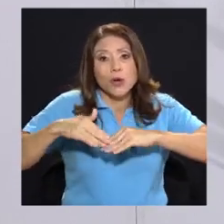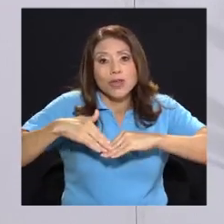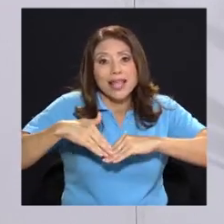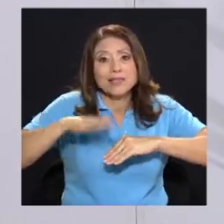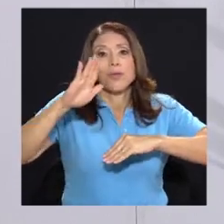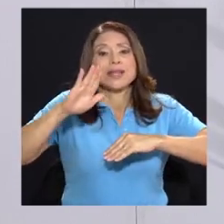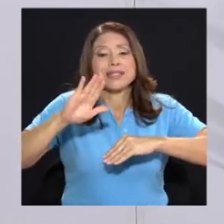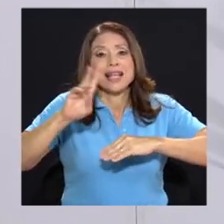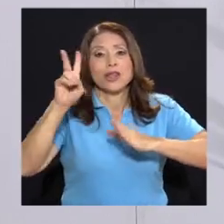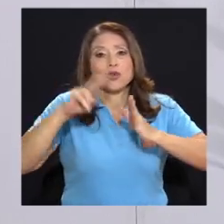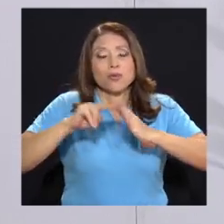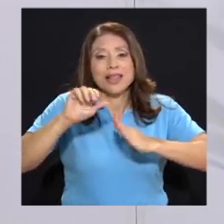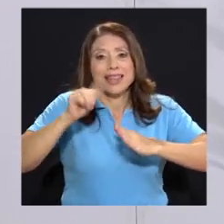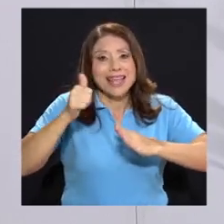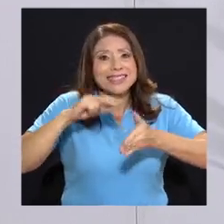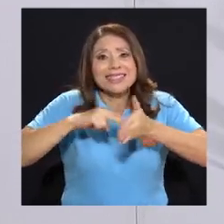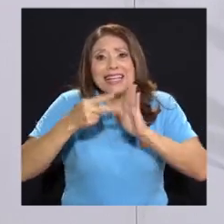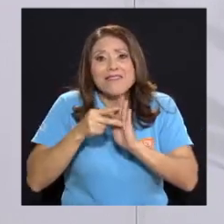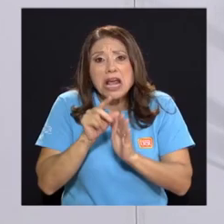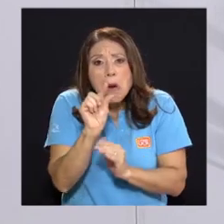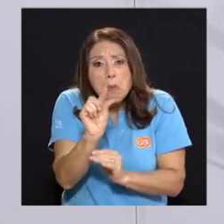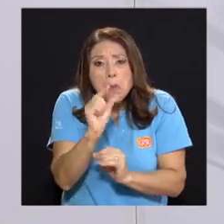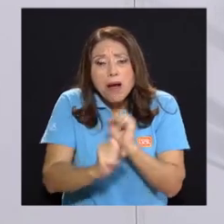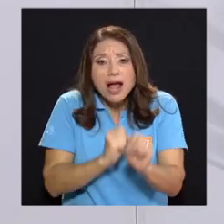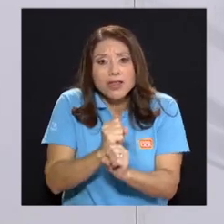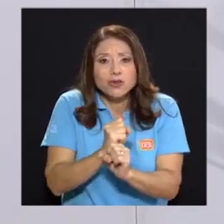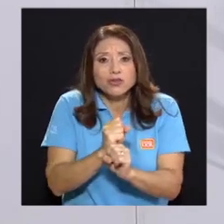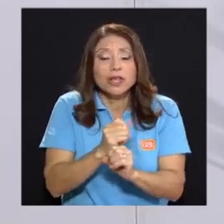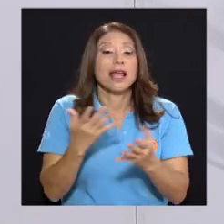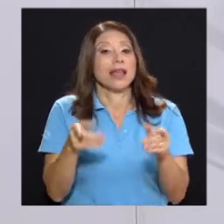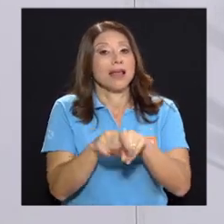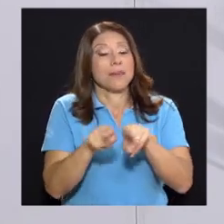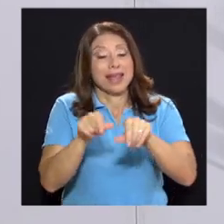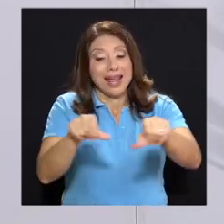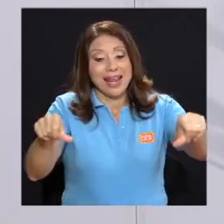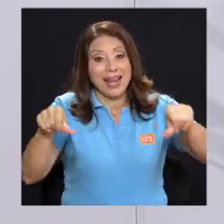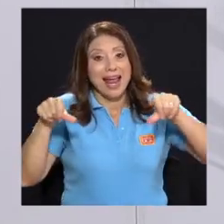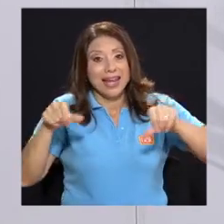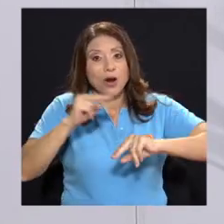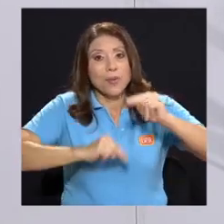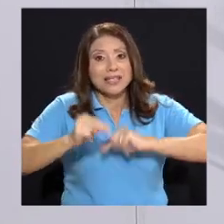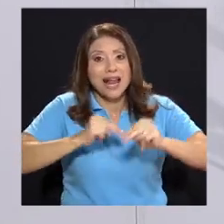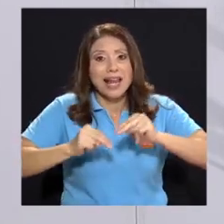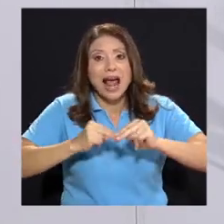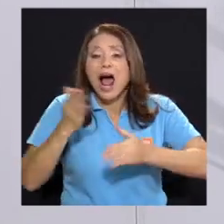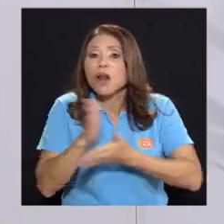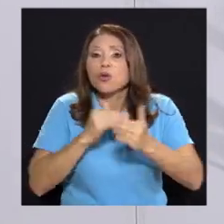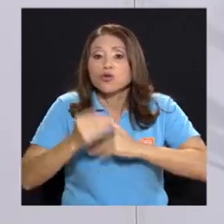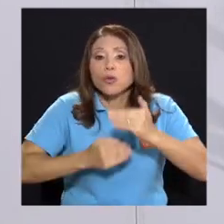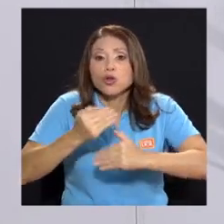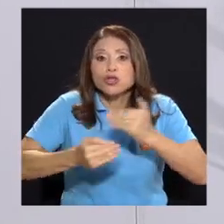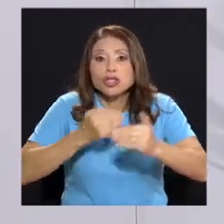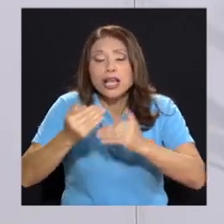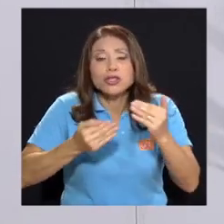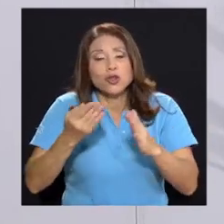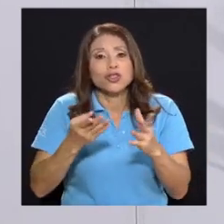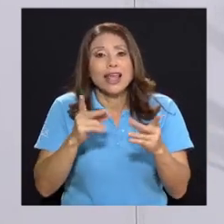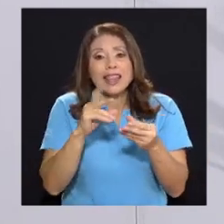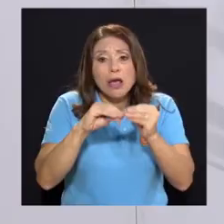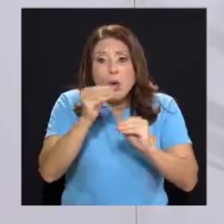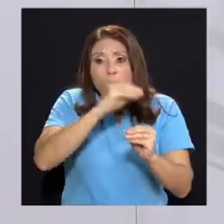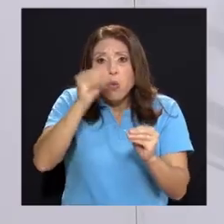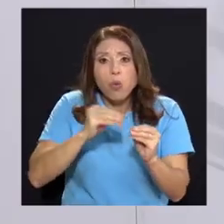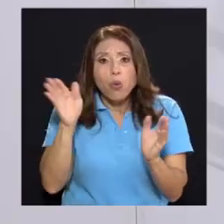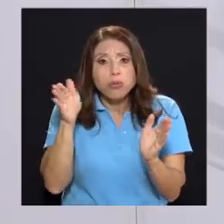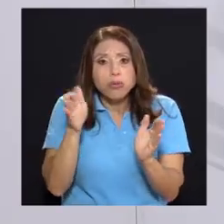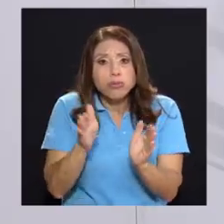menos años y en área comercial hay procesos de desgravación arancelaria que no han terminado entonces el tlc no fue que aprobamos el tlc